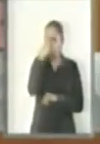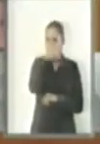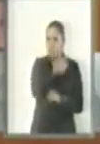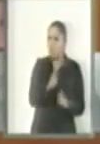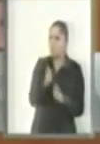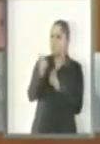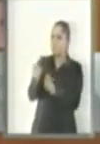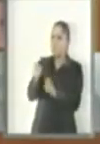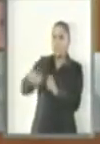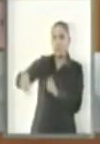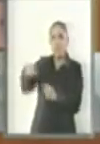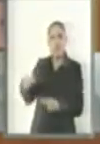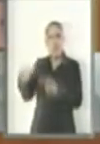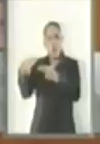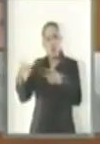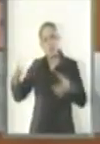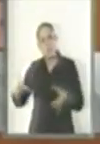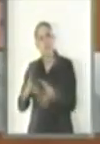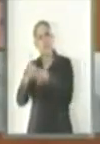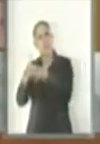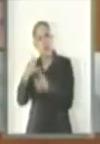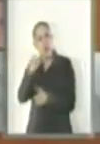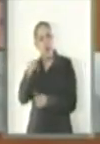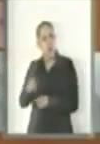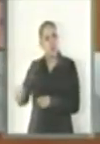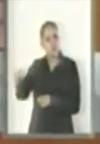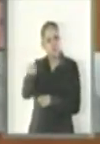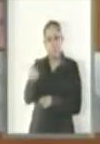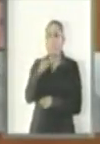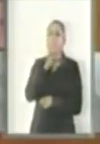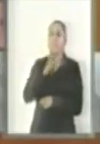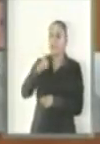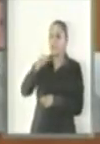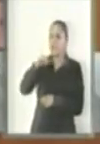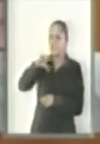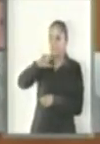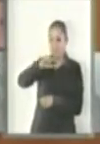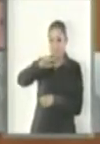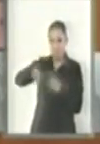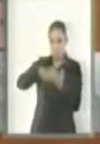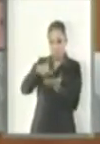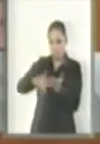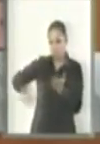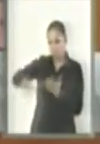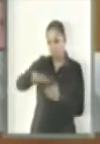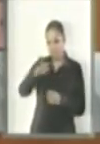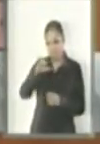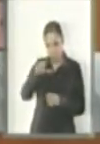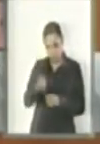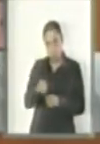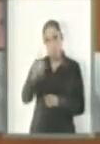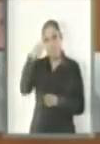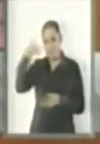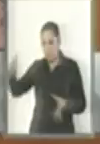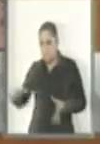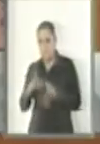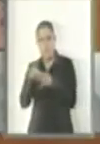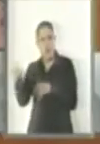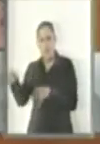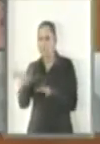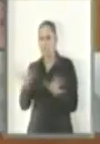concesión Alianza Estratégica en Petroquímica Mexicana de Vinilo y recupere